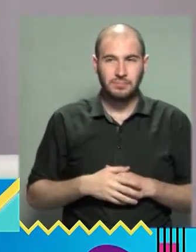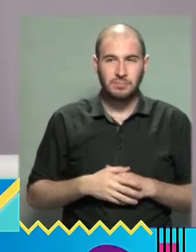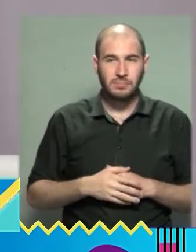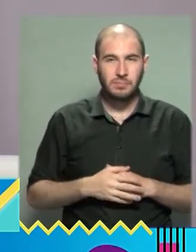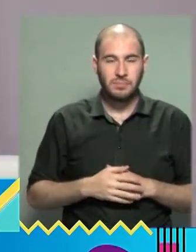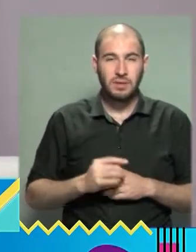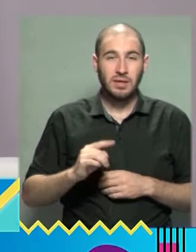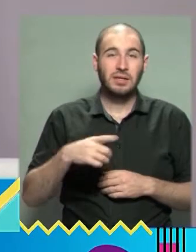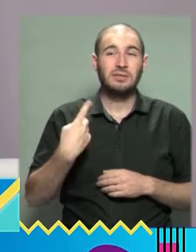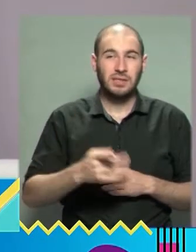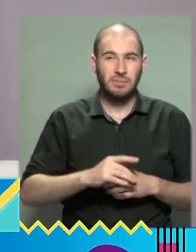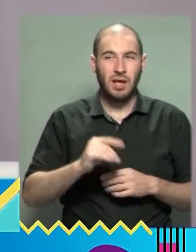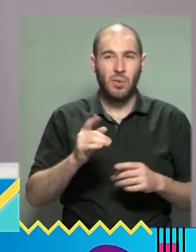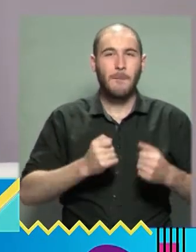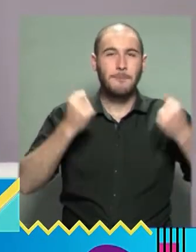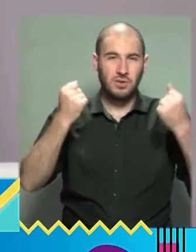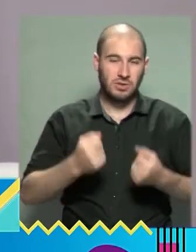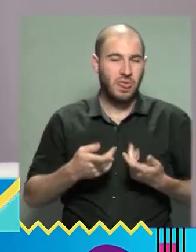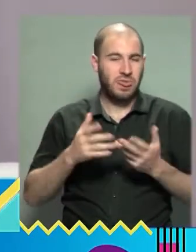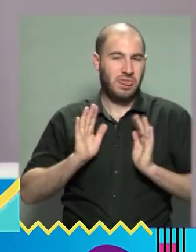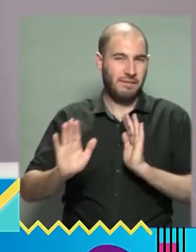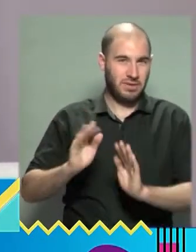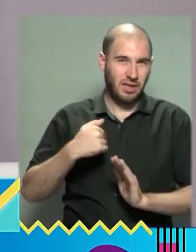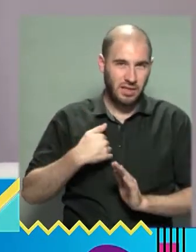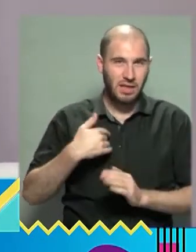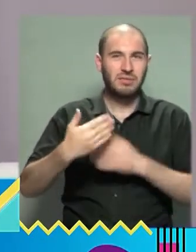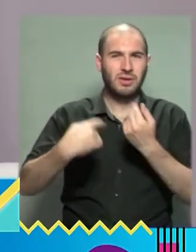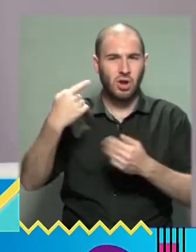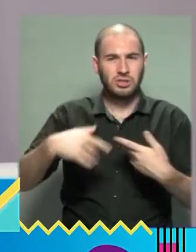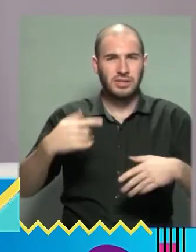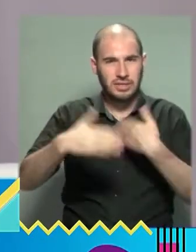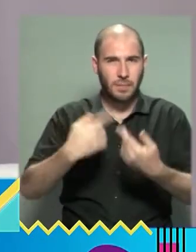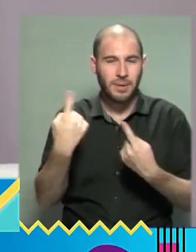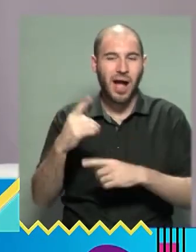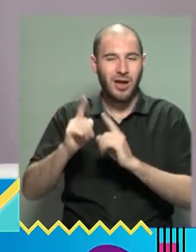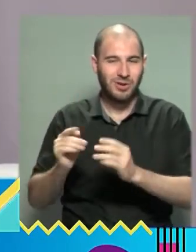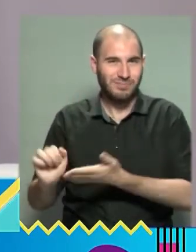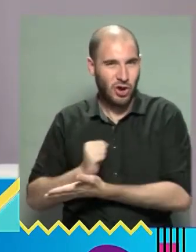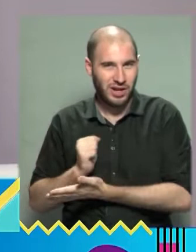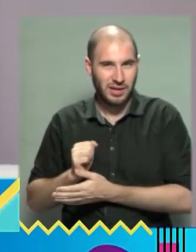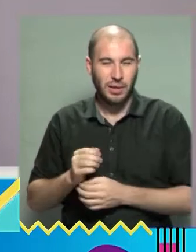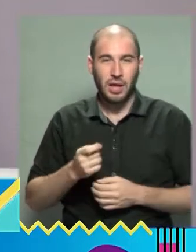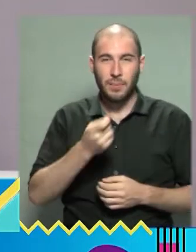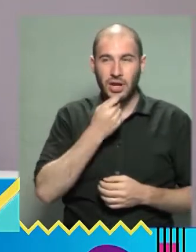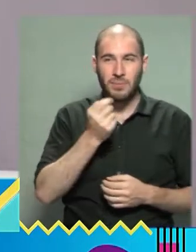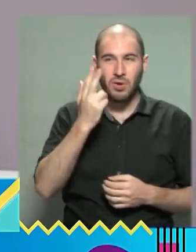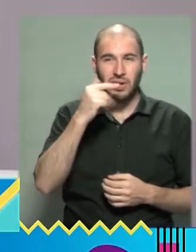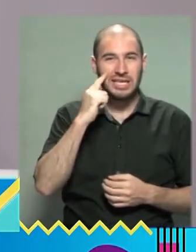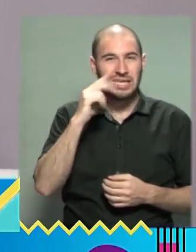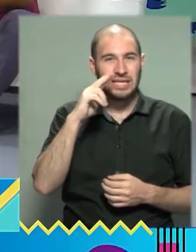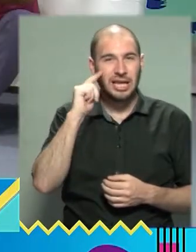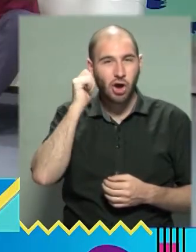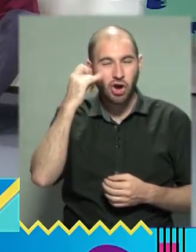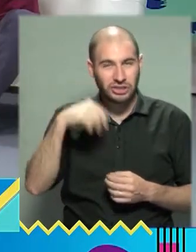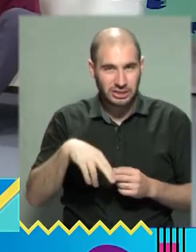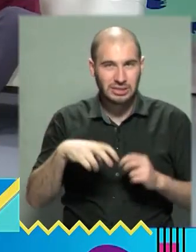obviamente siempre uno, desde la posición que defiende, desarrolla cosas pero omite otras. Entonces, por ejemplo, Irigoyen está bien, se sentó